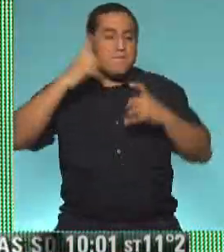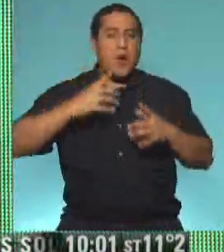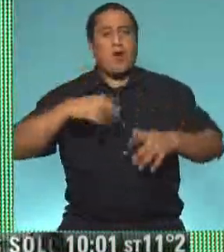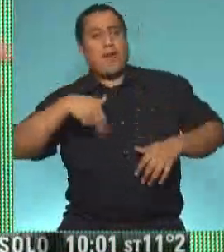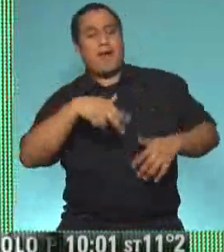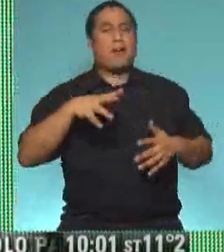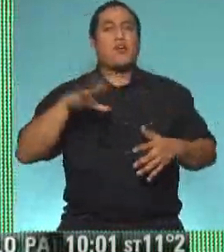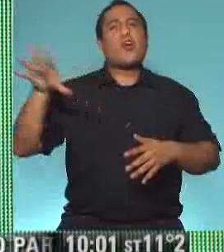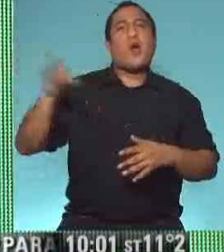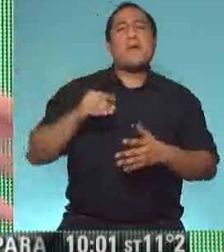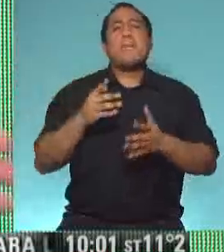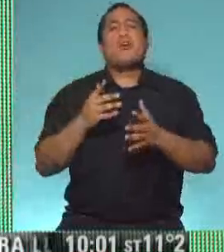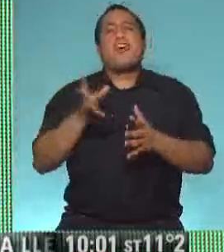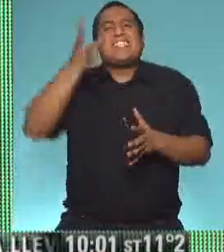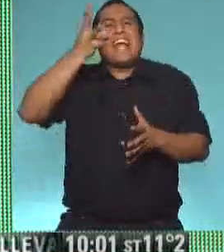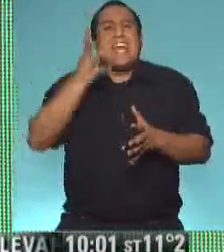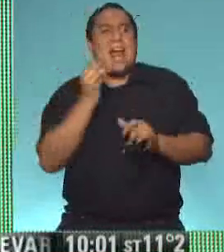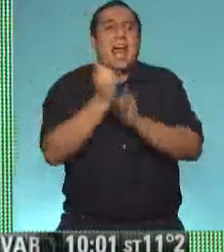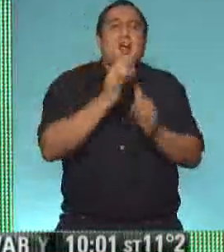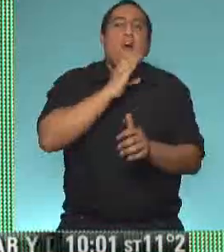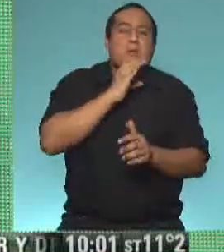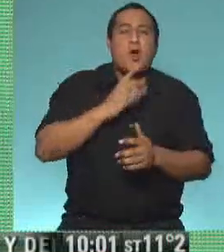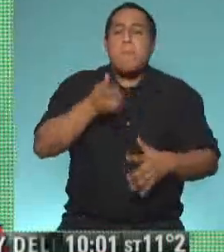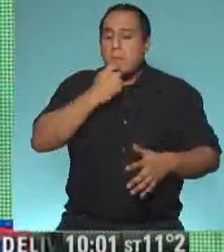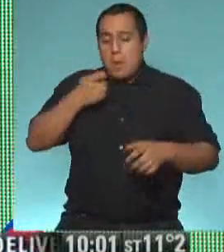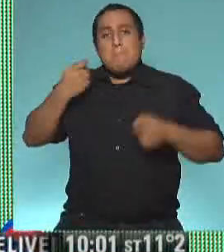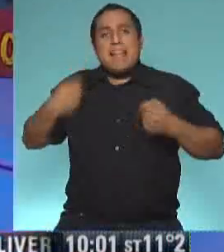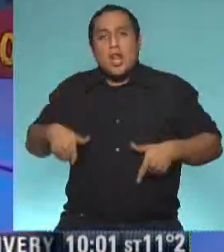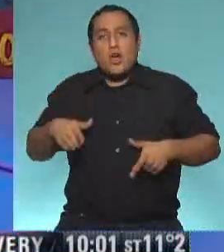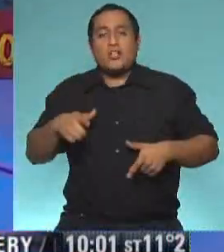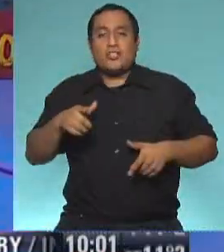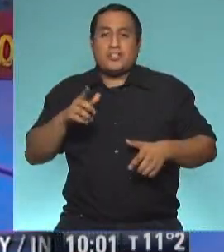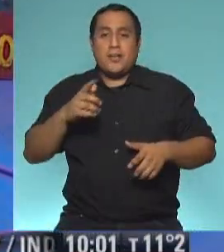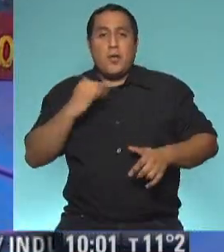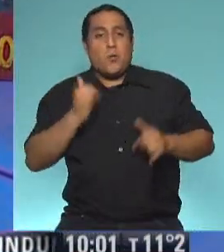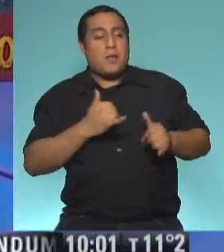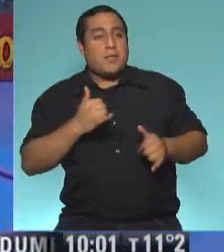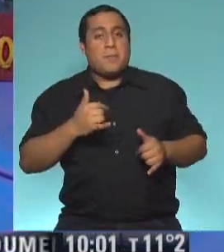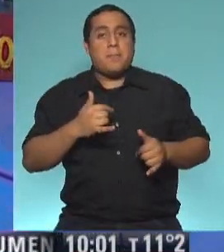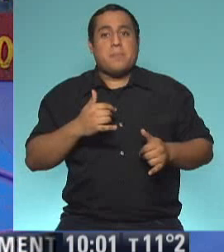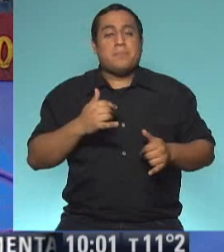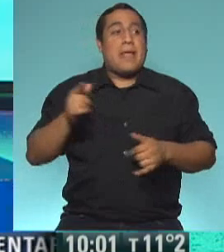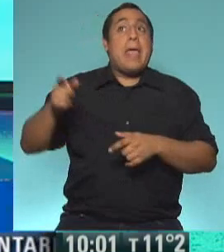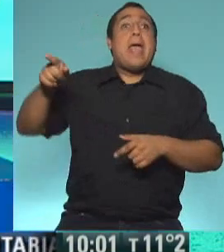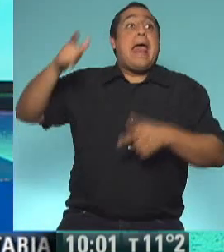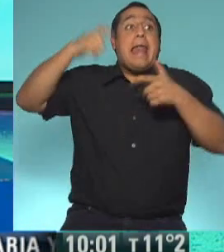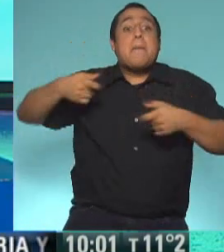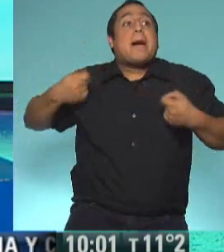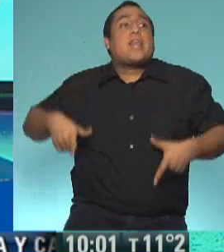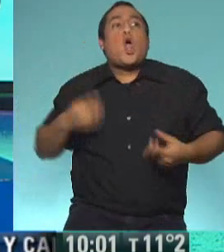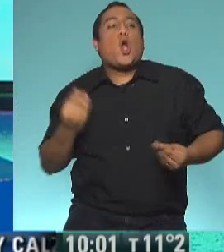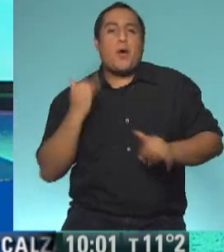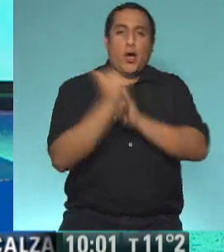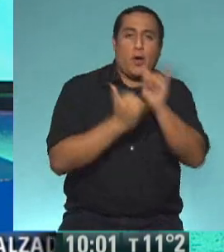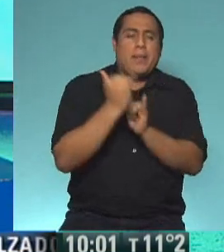¿Qué sé yo? Si tenían unos pantalones medio graciosos, lo que hacían era contarle a los demás los pantalones graciosos que usaba el rey.